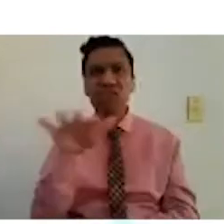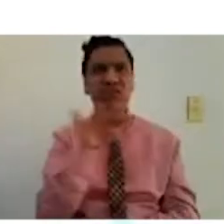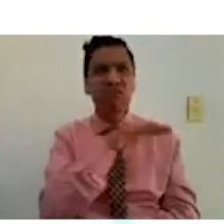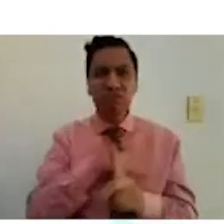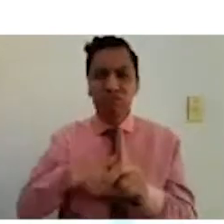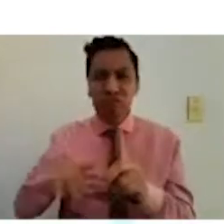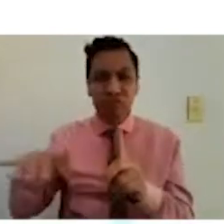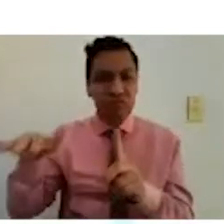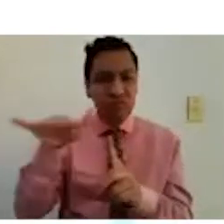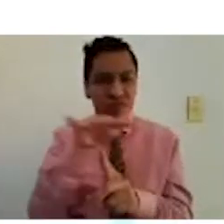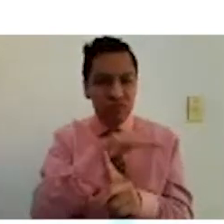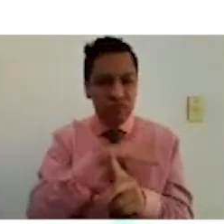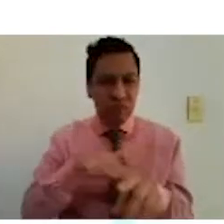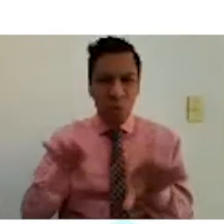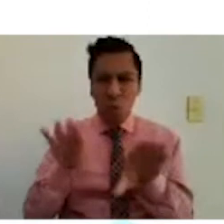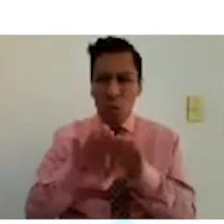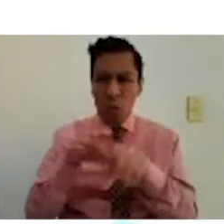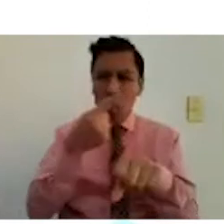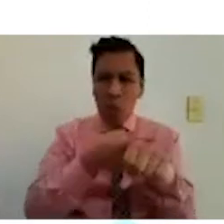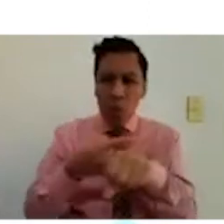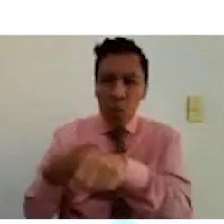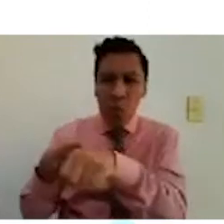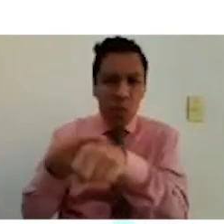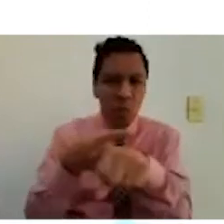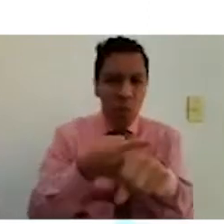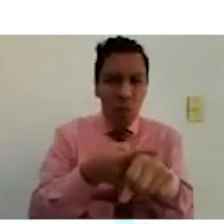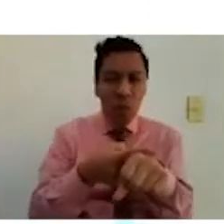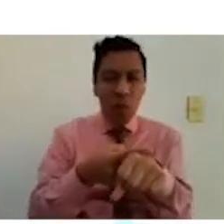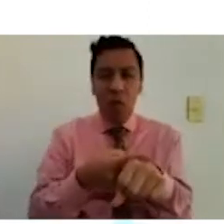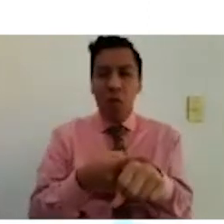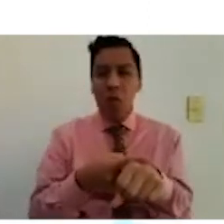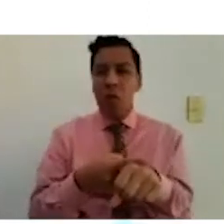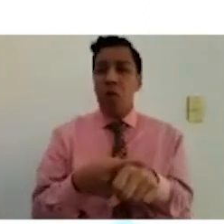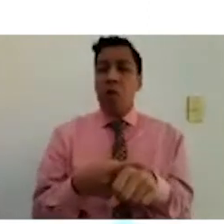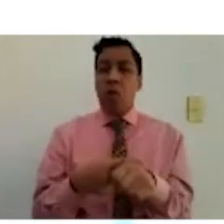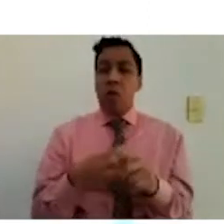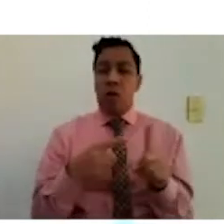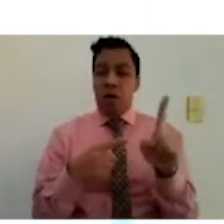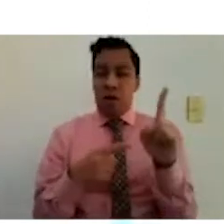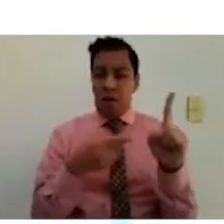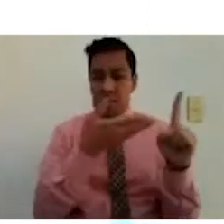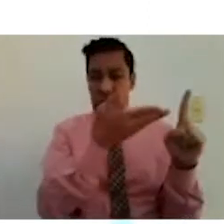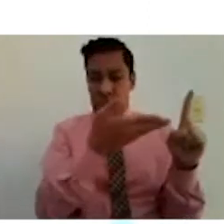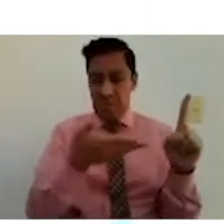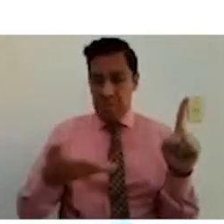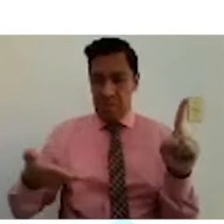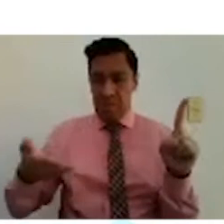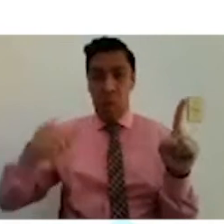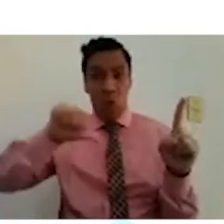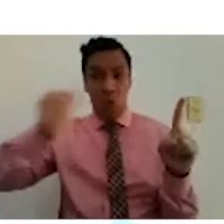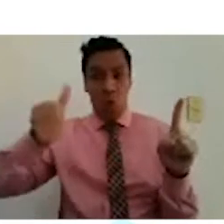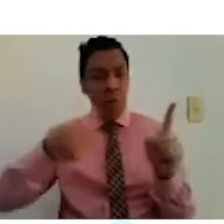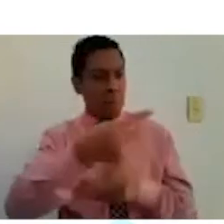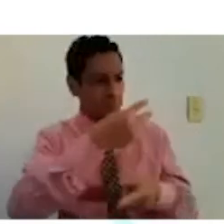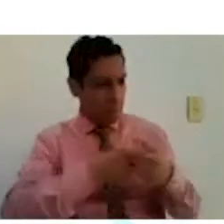puerto, Aschenbach es bienvenido por un diminuto personaje. Más adelante, en la estación de tren, se